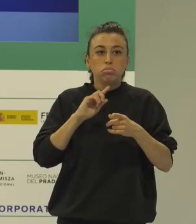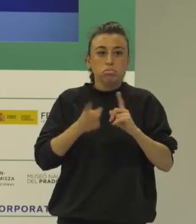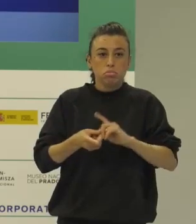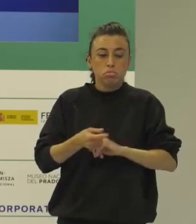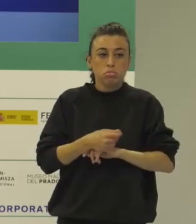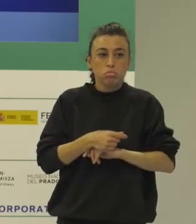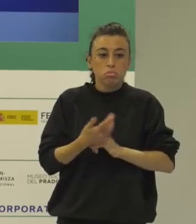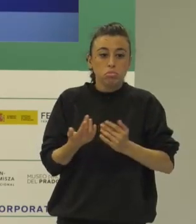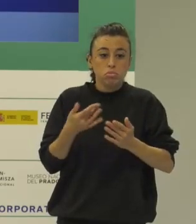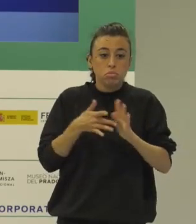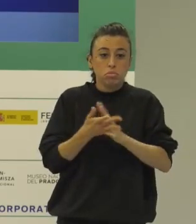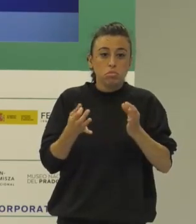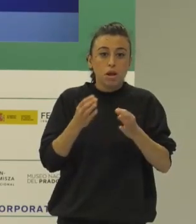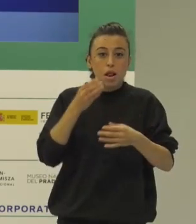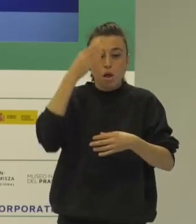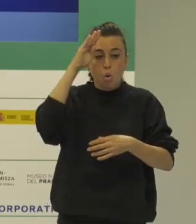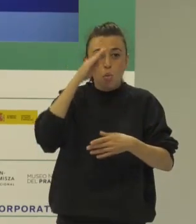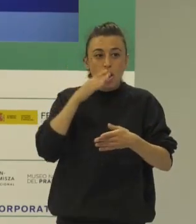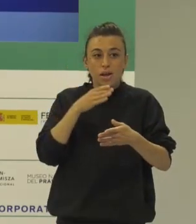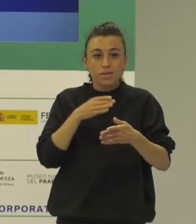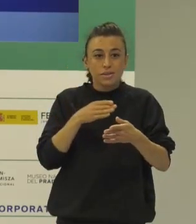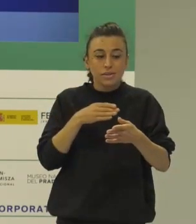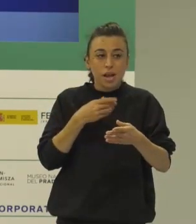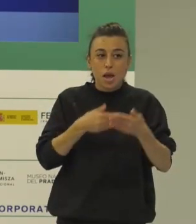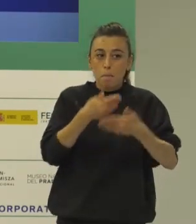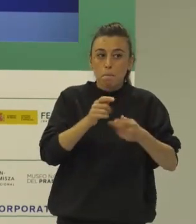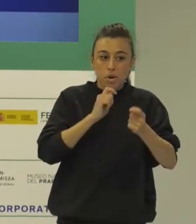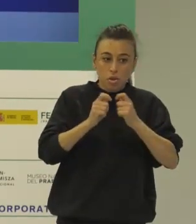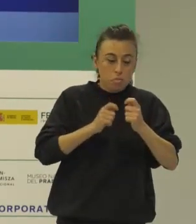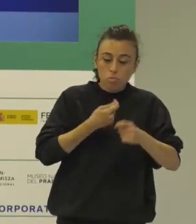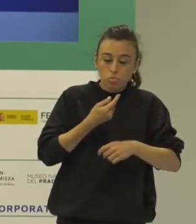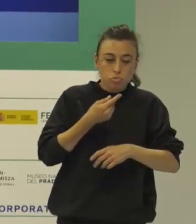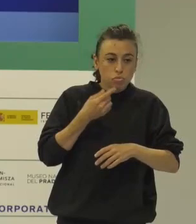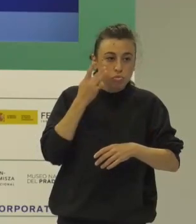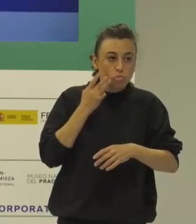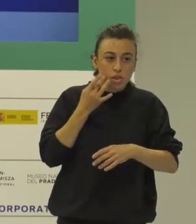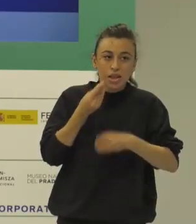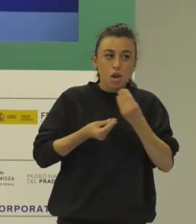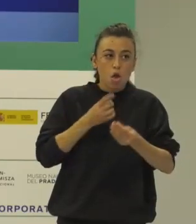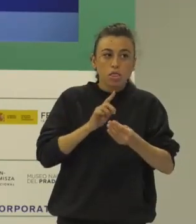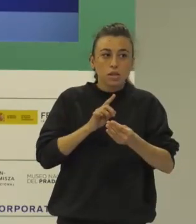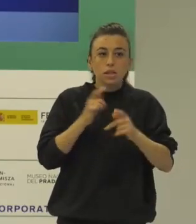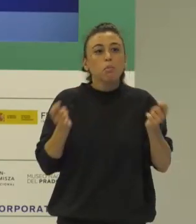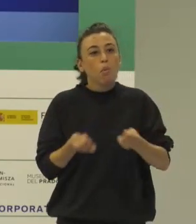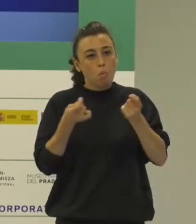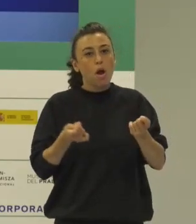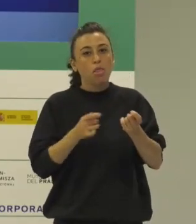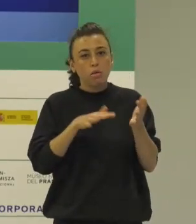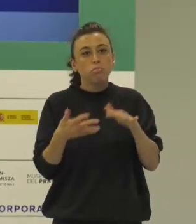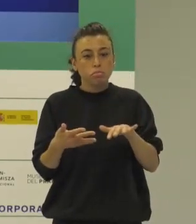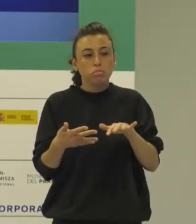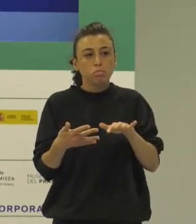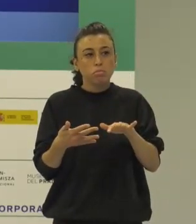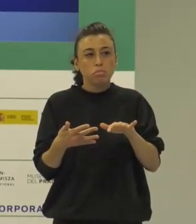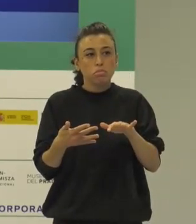en Cuba no se hace periodismo, se hace propaganda. Y hacer periodismo fuera de esa sombría legal te